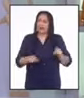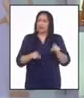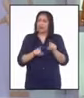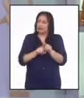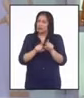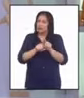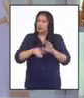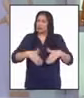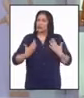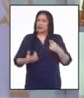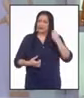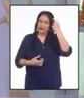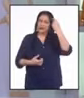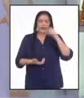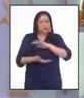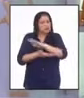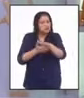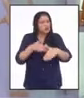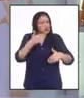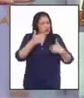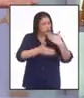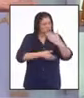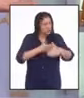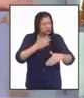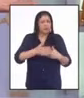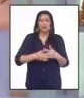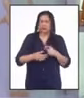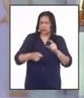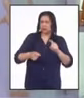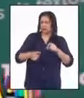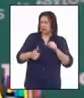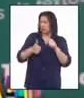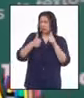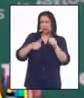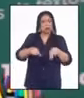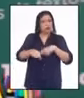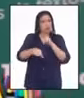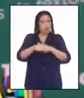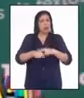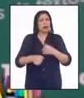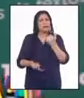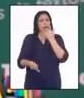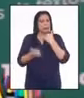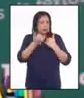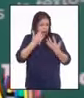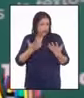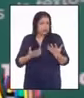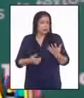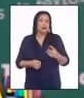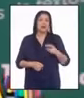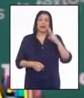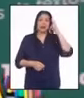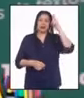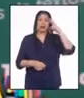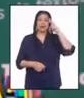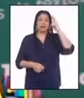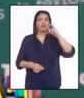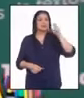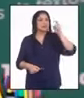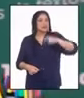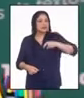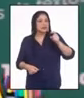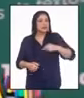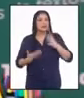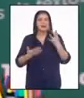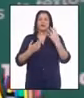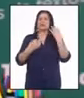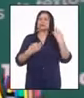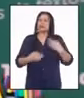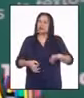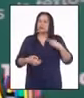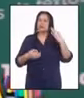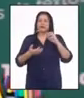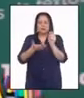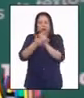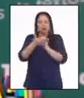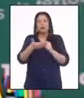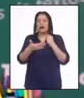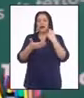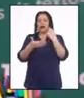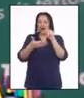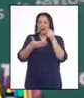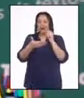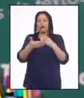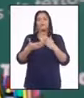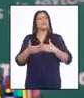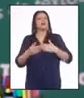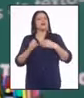en todo proceso es normal que los cometamos. Y precisamente por ello es que debemos ir revisando constantemente